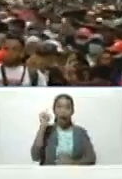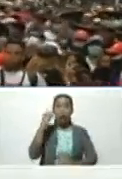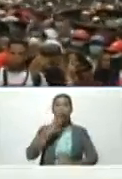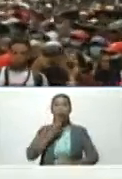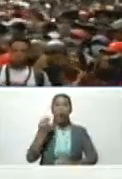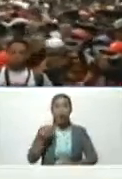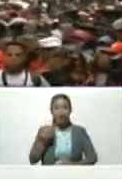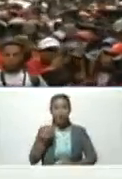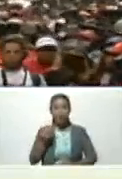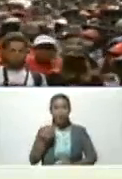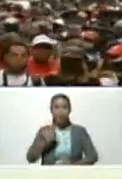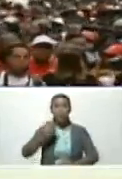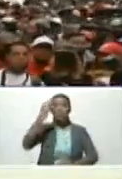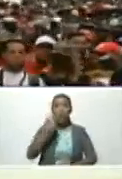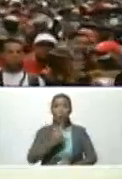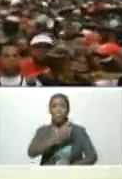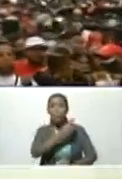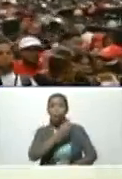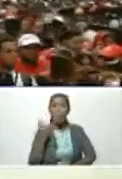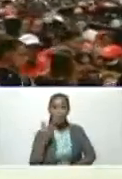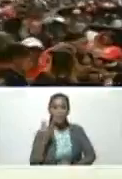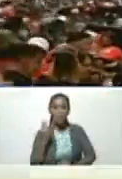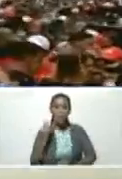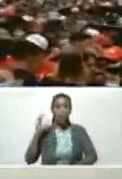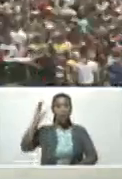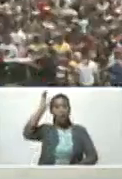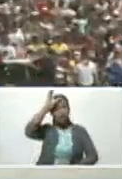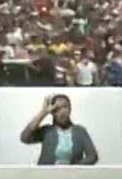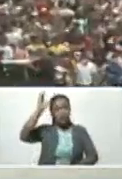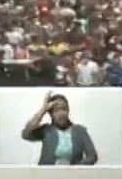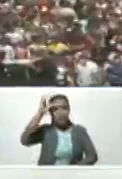juventud comprometida, consciente,